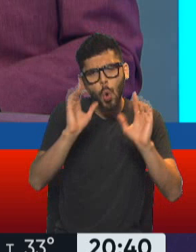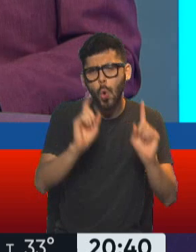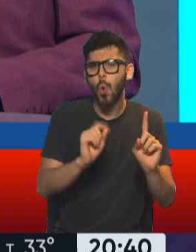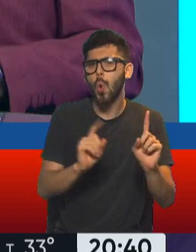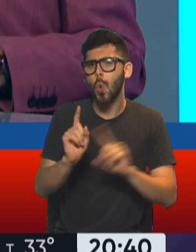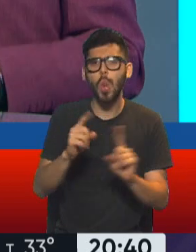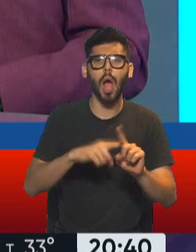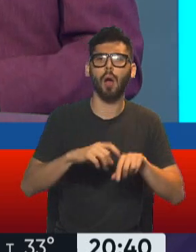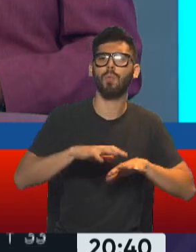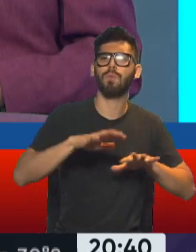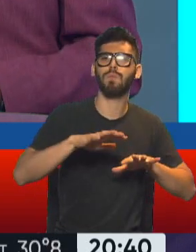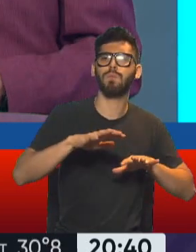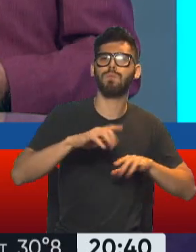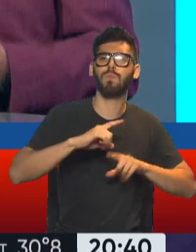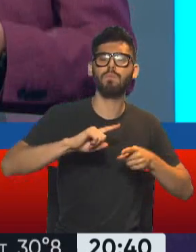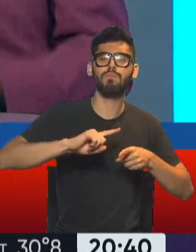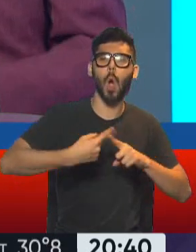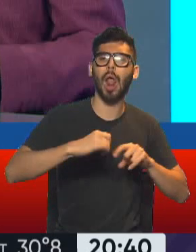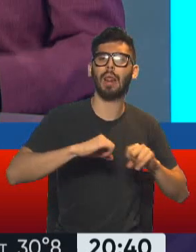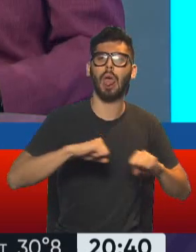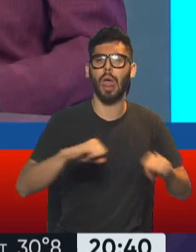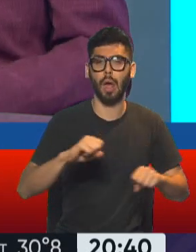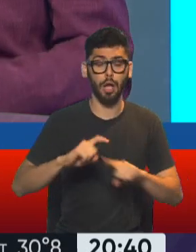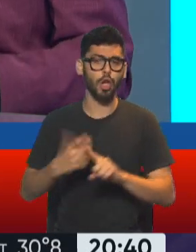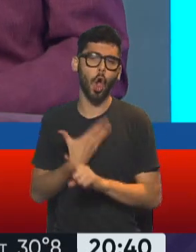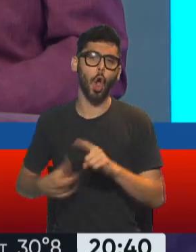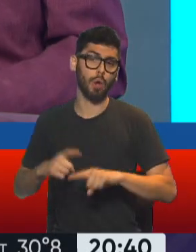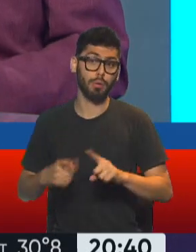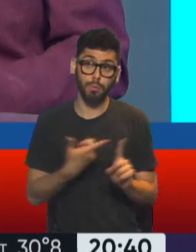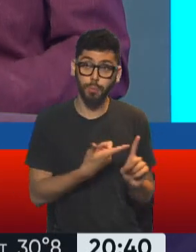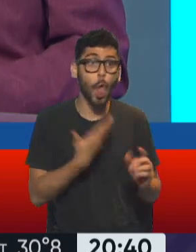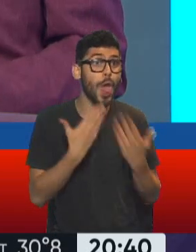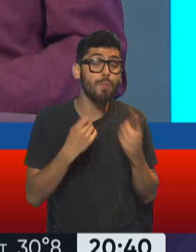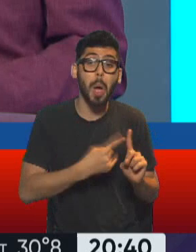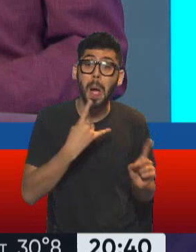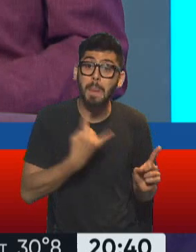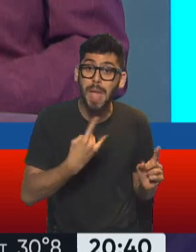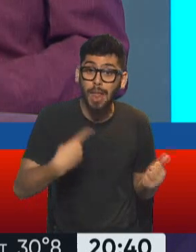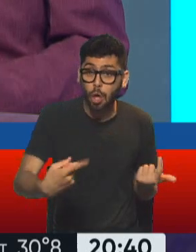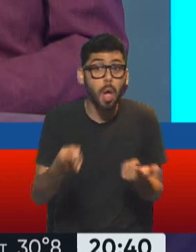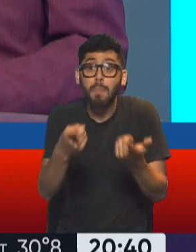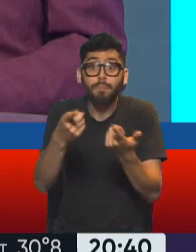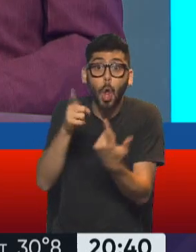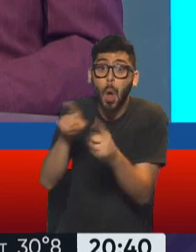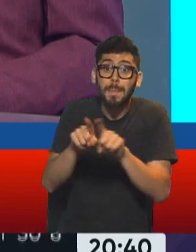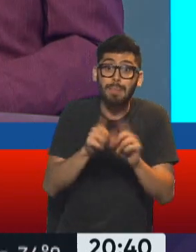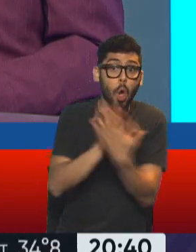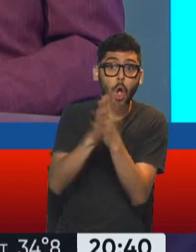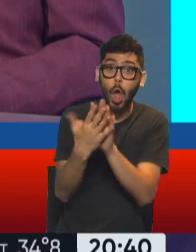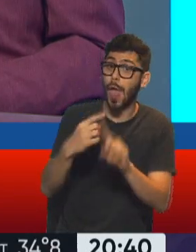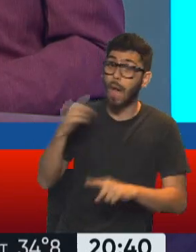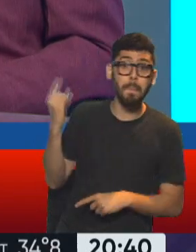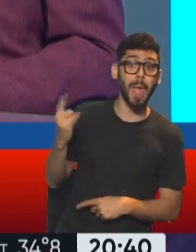pero cómo va el diálogo si son mentirosos constituidas pero como puedes ver